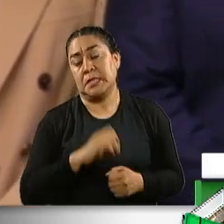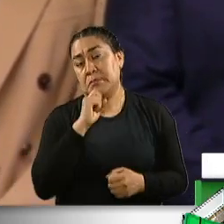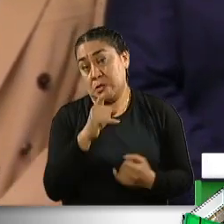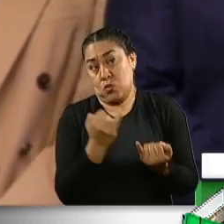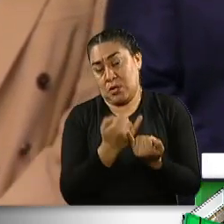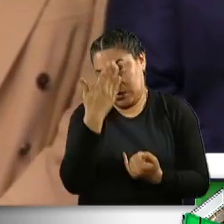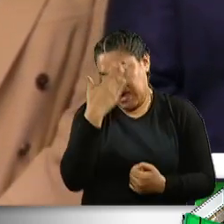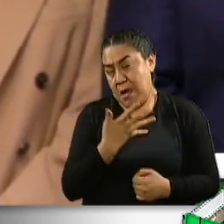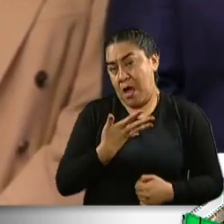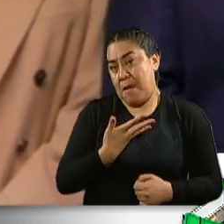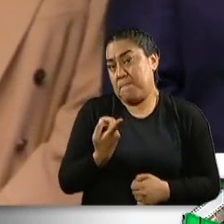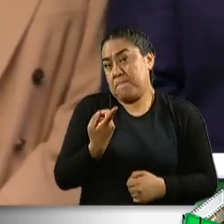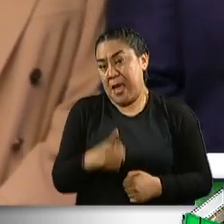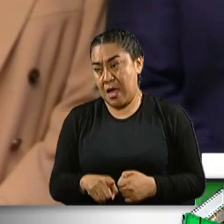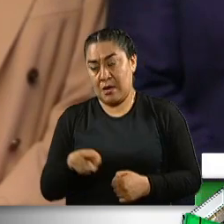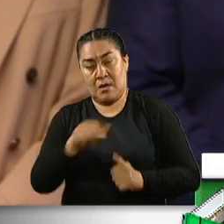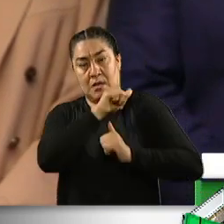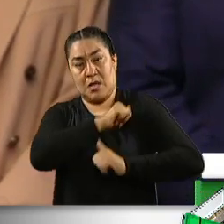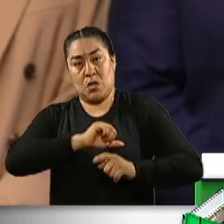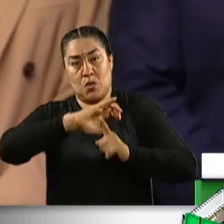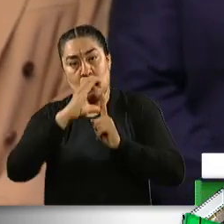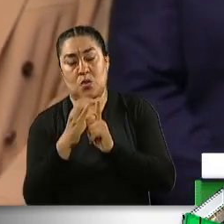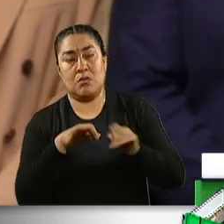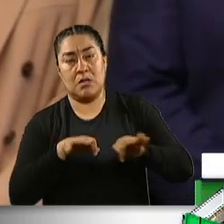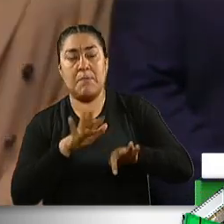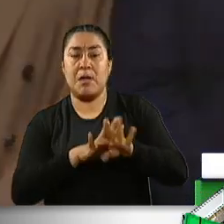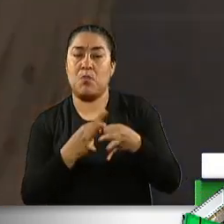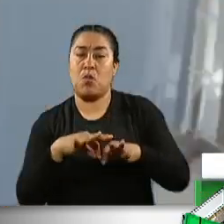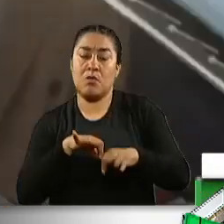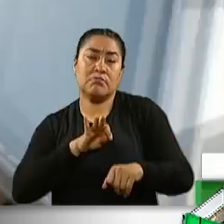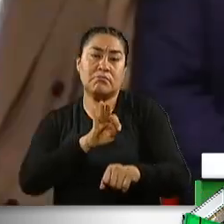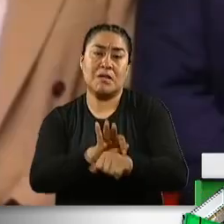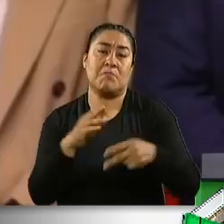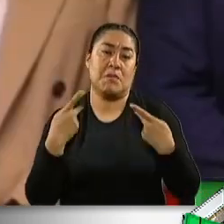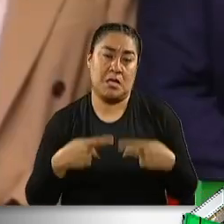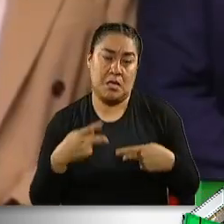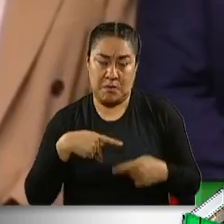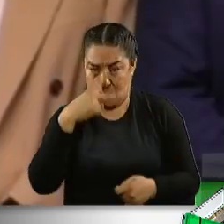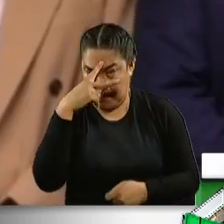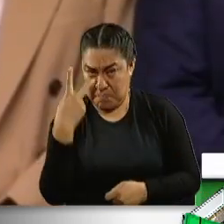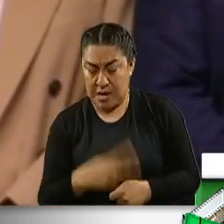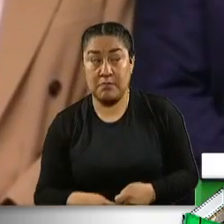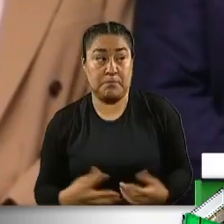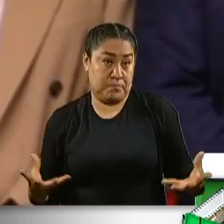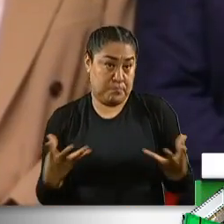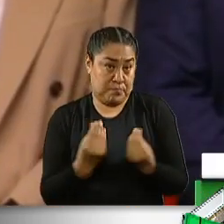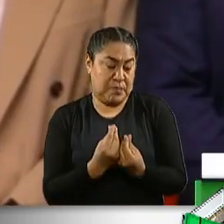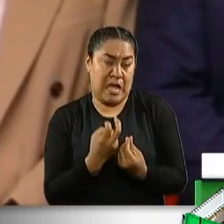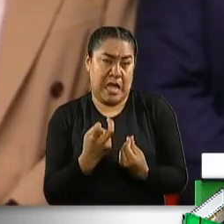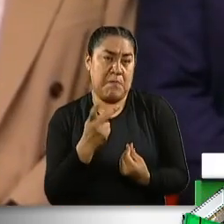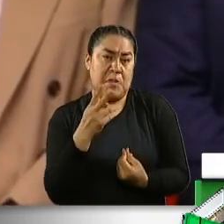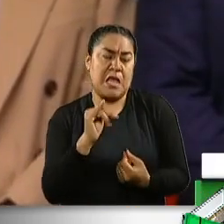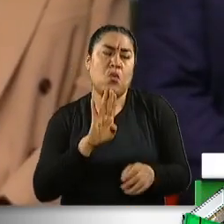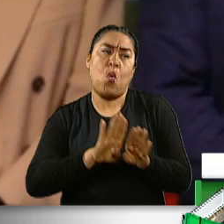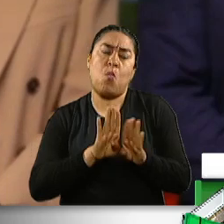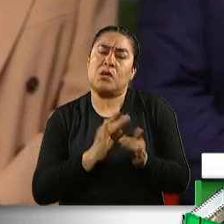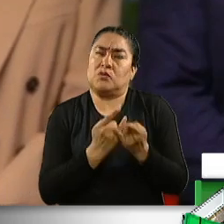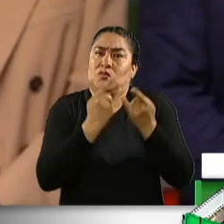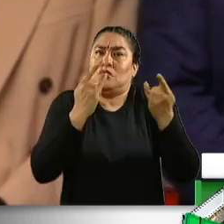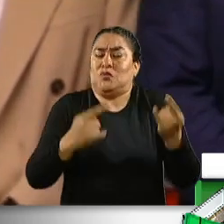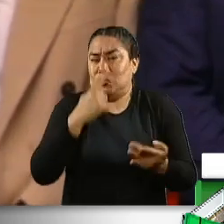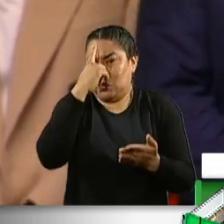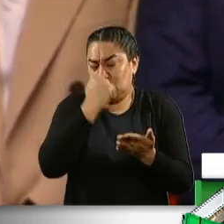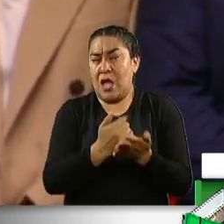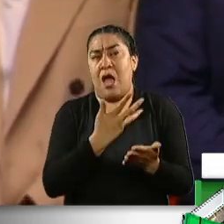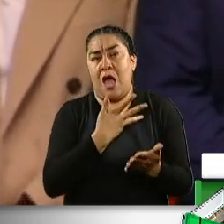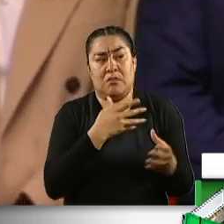mandato del Comité Ejecutivo, de trabajar por la gente. Somos un partido histórico y tenemos dos grandes